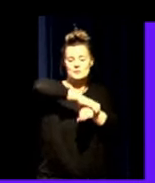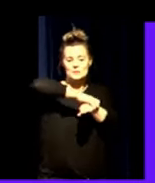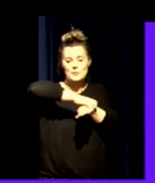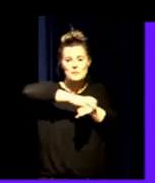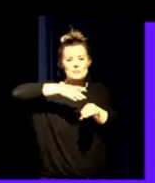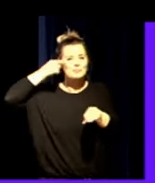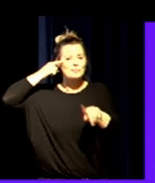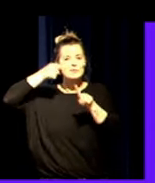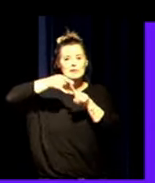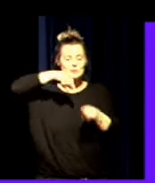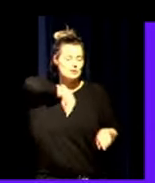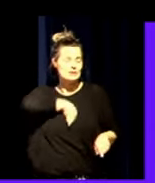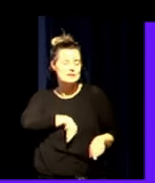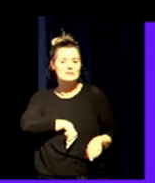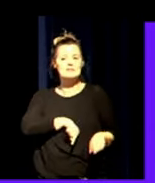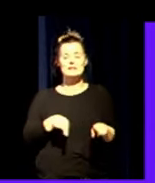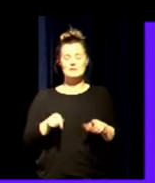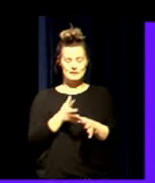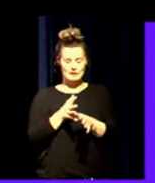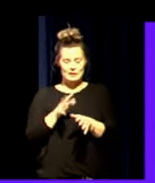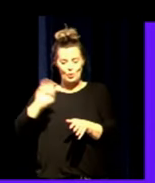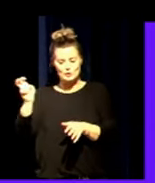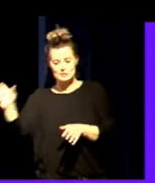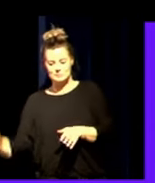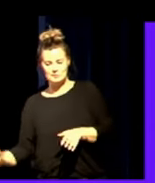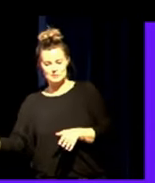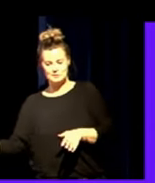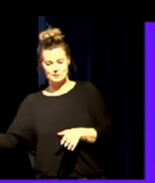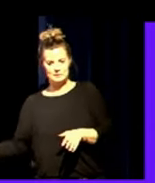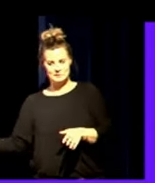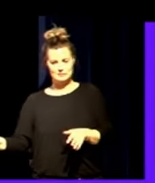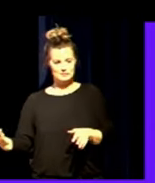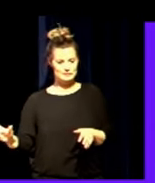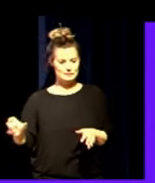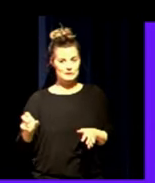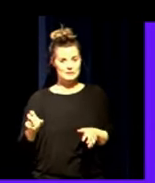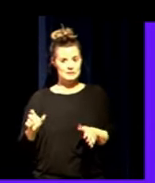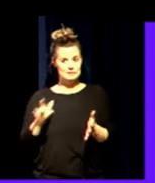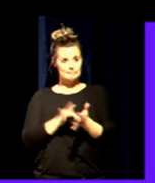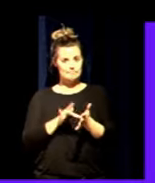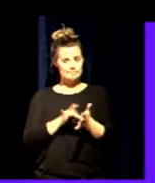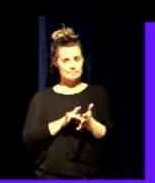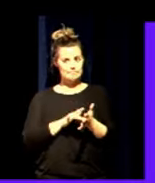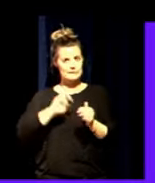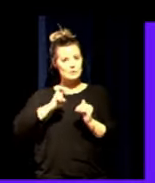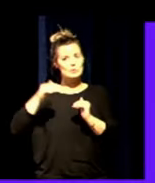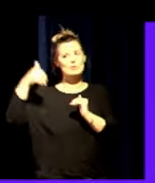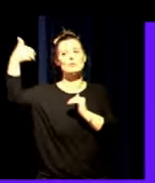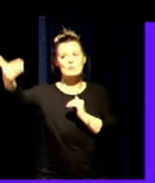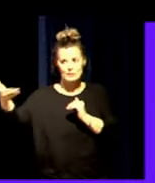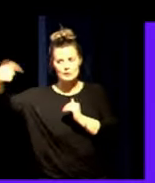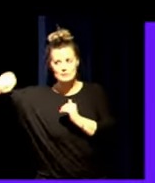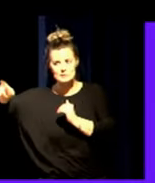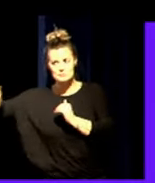cómo sienten esas otras personas que están al otro lado y que están disponibles para